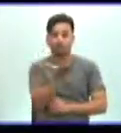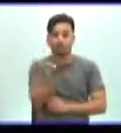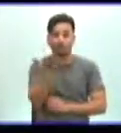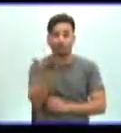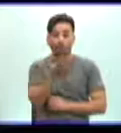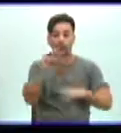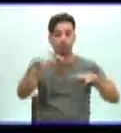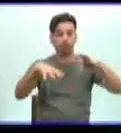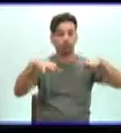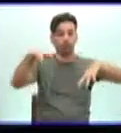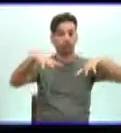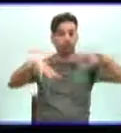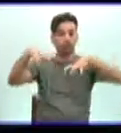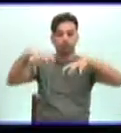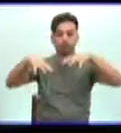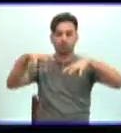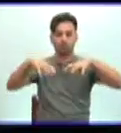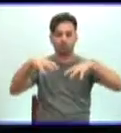nieve.